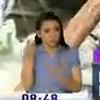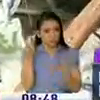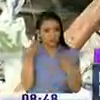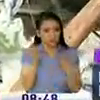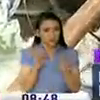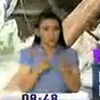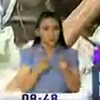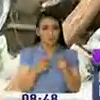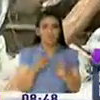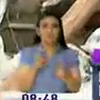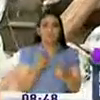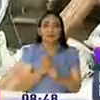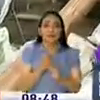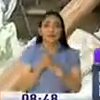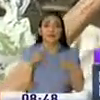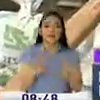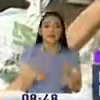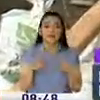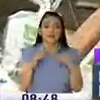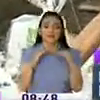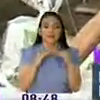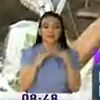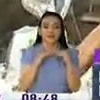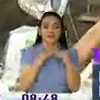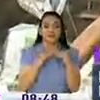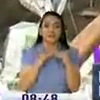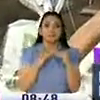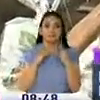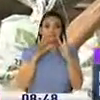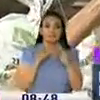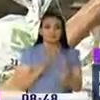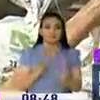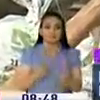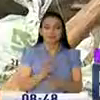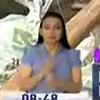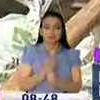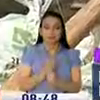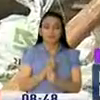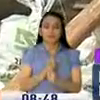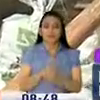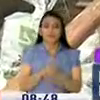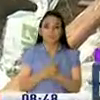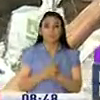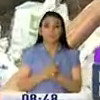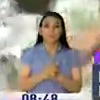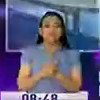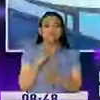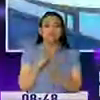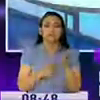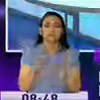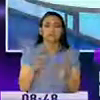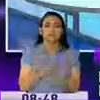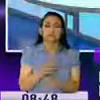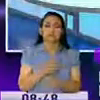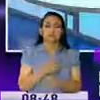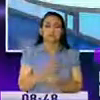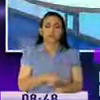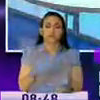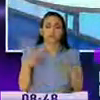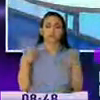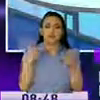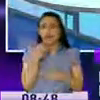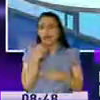televidentes, ese es el trabajo que se está realizando en esta vivienda por parte de la Secretaría de Seguridad, precisamente para precautelar sobre todo la vida en caso